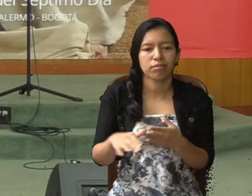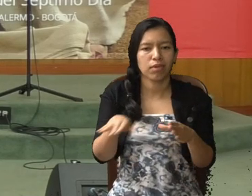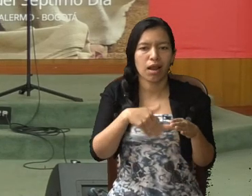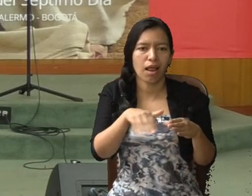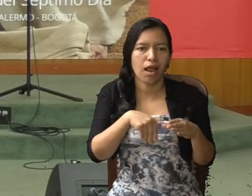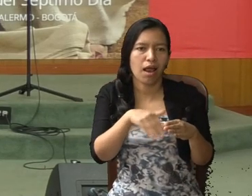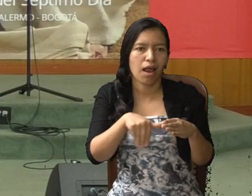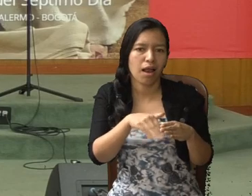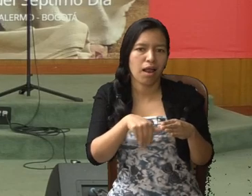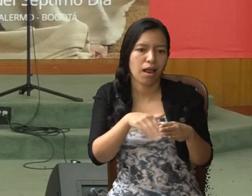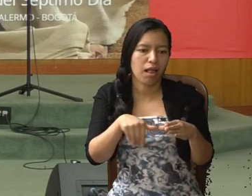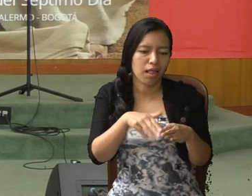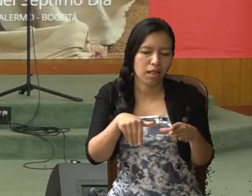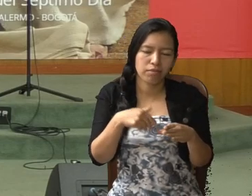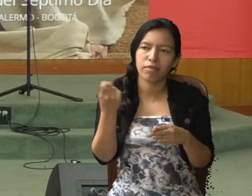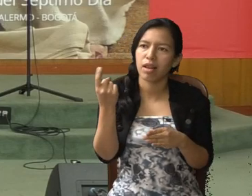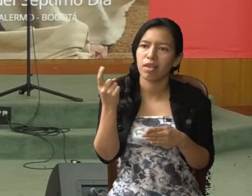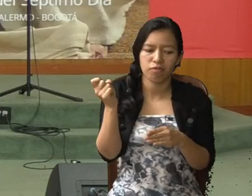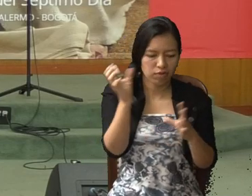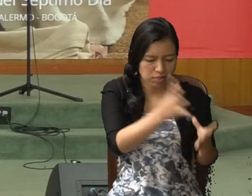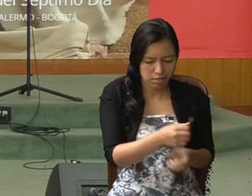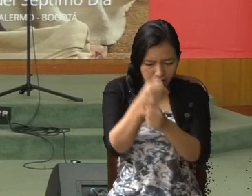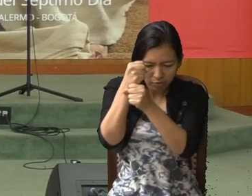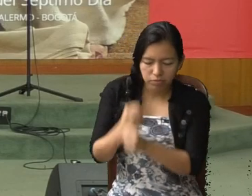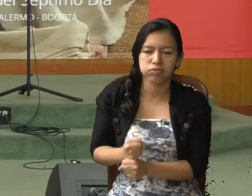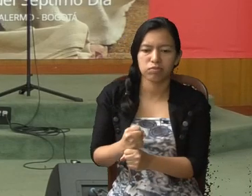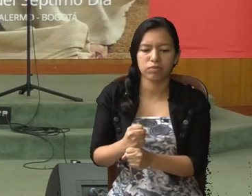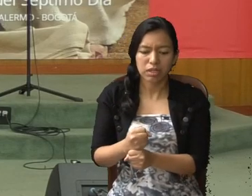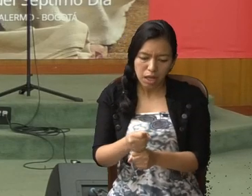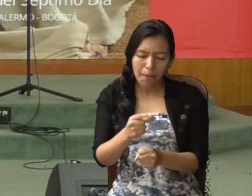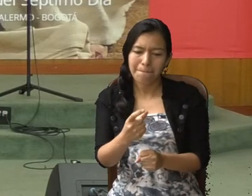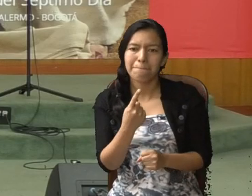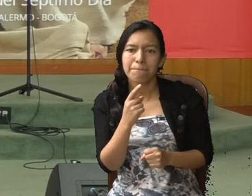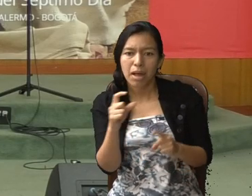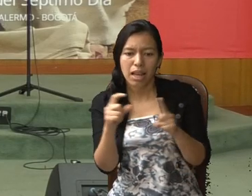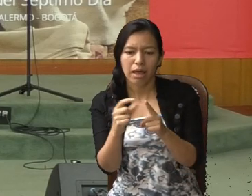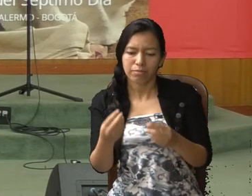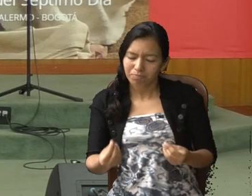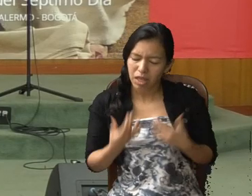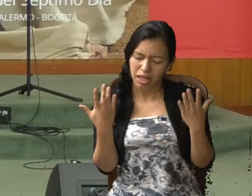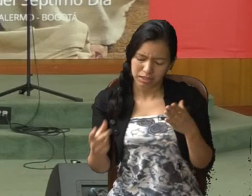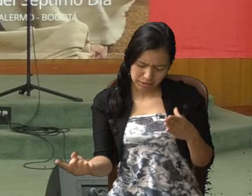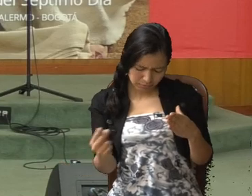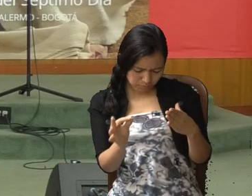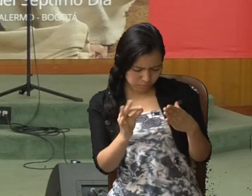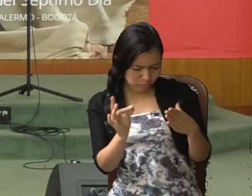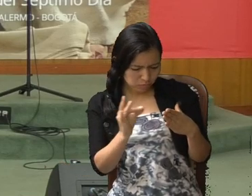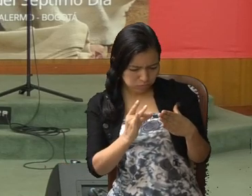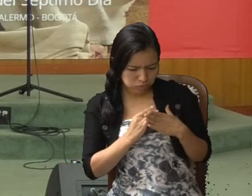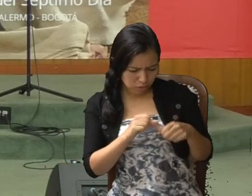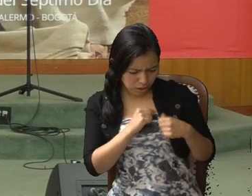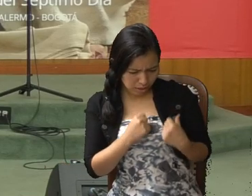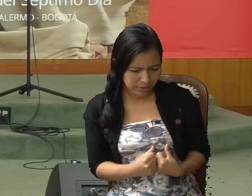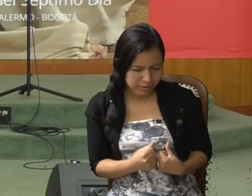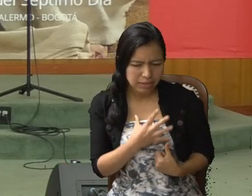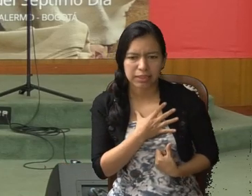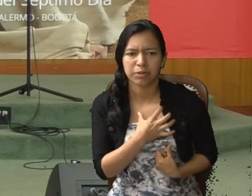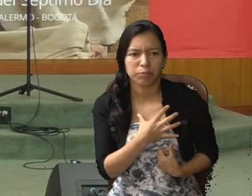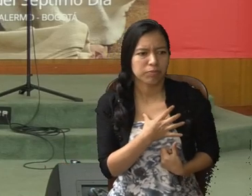esté invocando el poder de lo alto para que esa palabra tenga vida y se mueva en los corazones y los inquiete y puedan